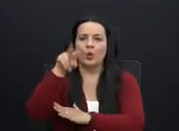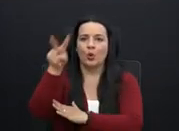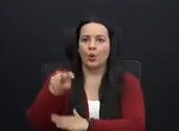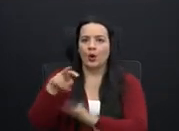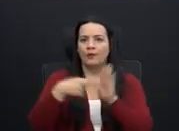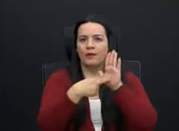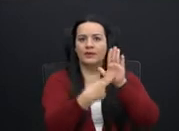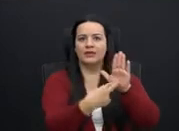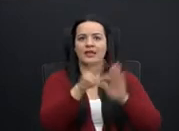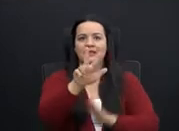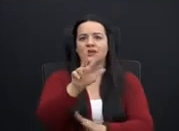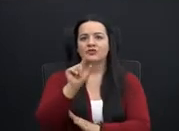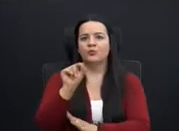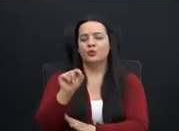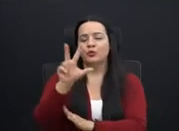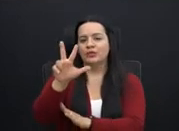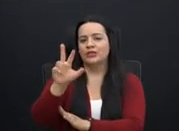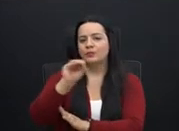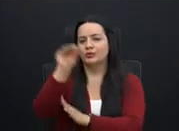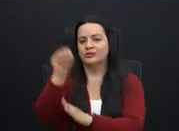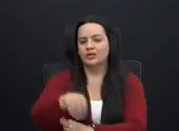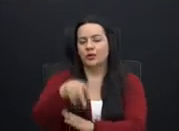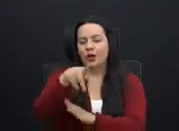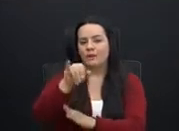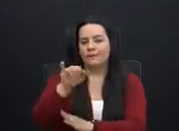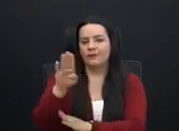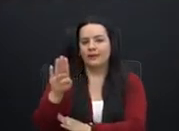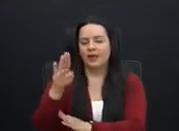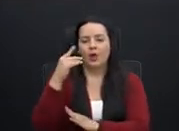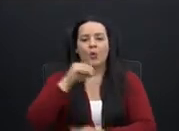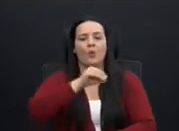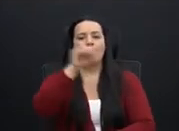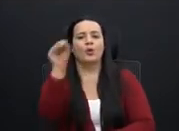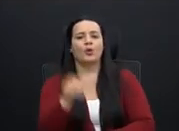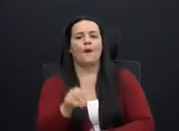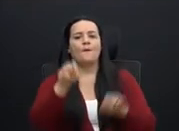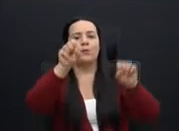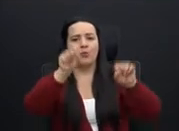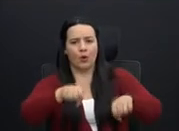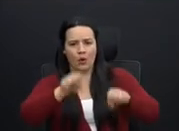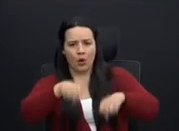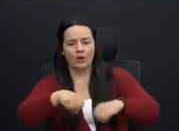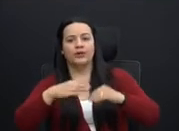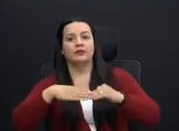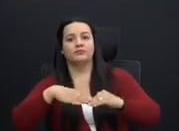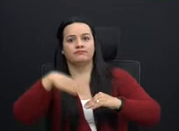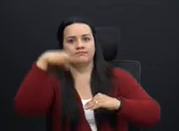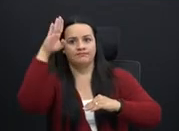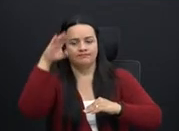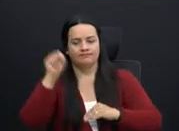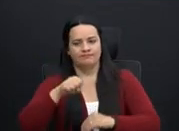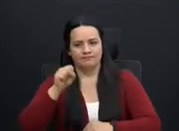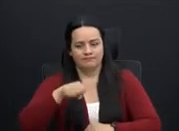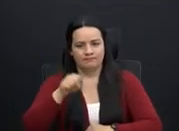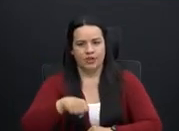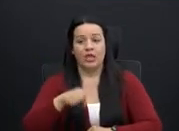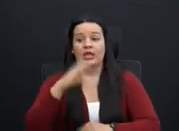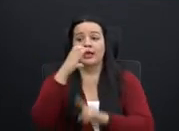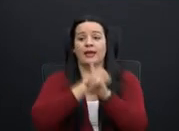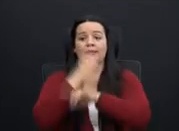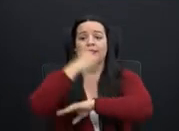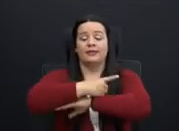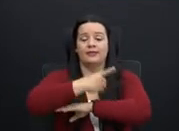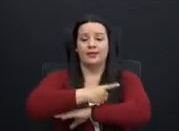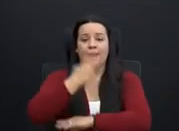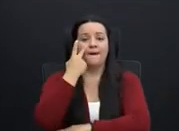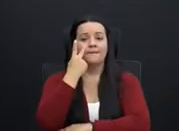un 3.3% del PIB, porcentaje que podría ser aún mayor. Y es que cada día vemos